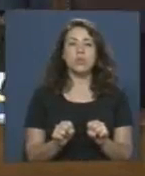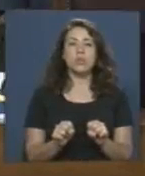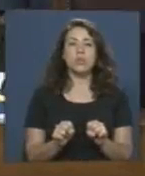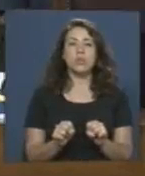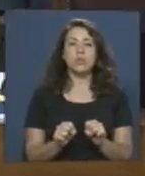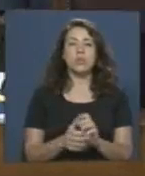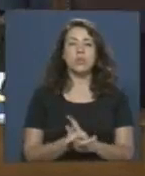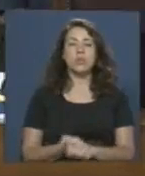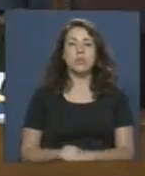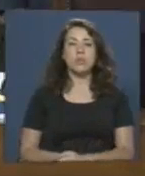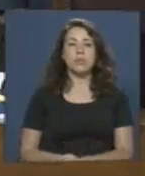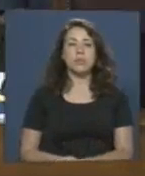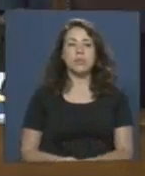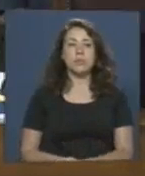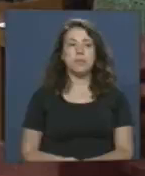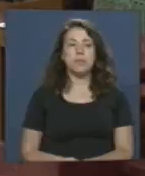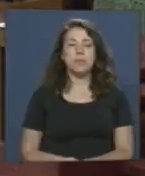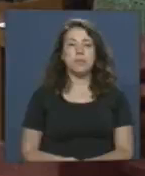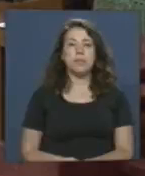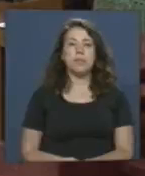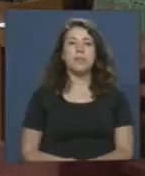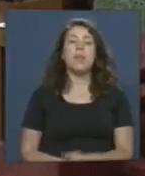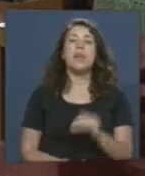Presidente, sí. Permita.